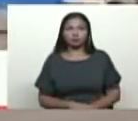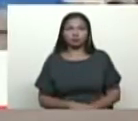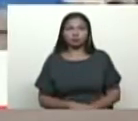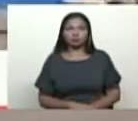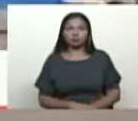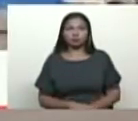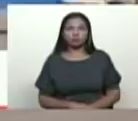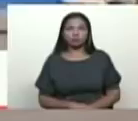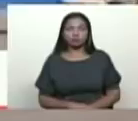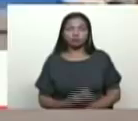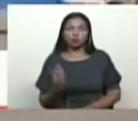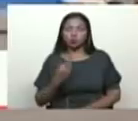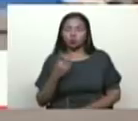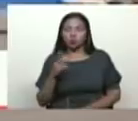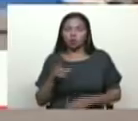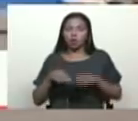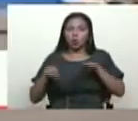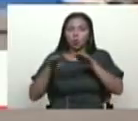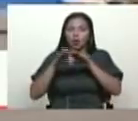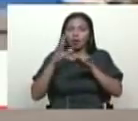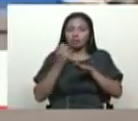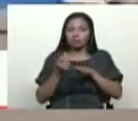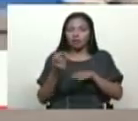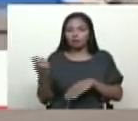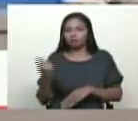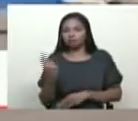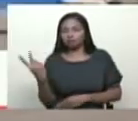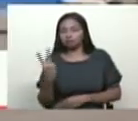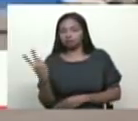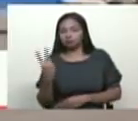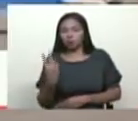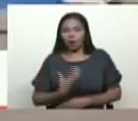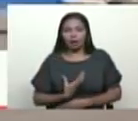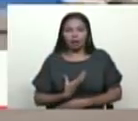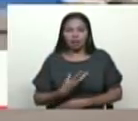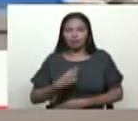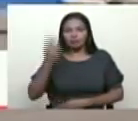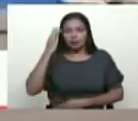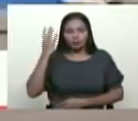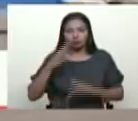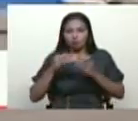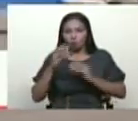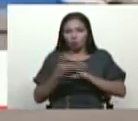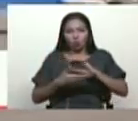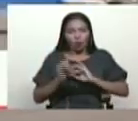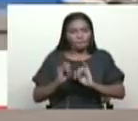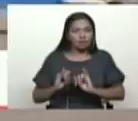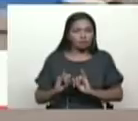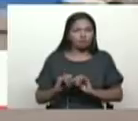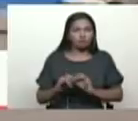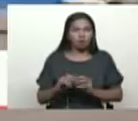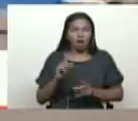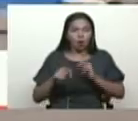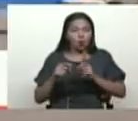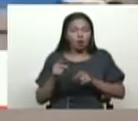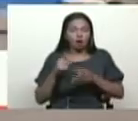Entre los iguales se entienden, alcalde con alcalde se entiende, saben los problemas que tienen todos los días, qué cosas no los dejan